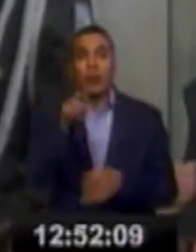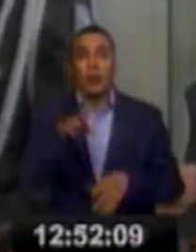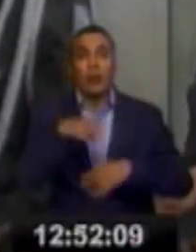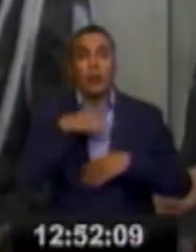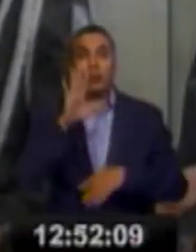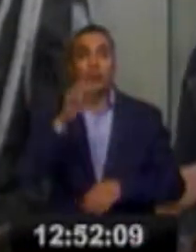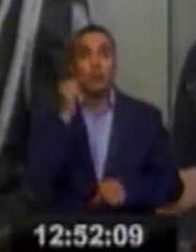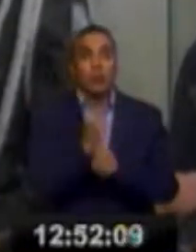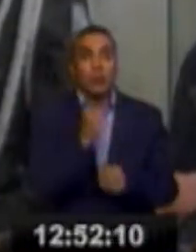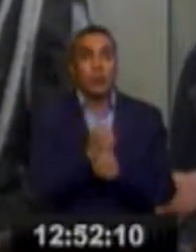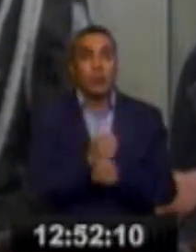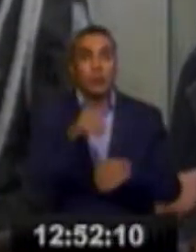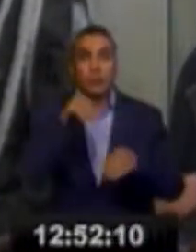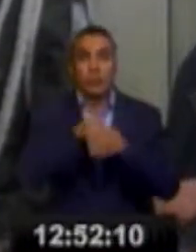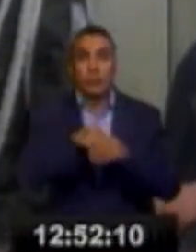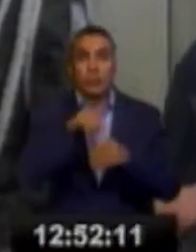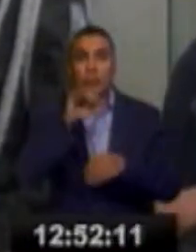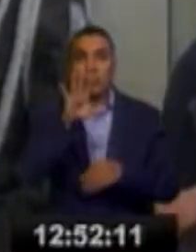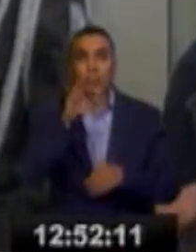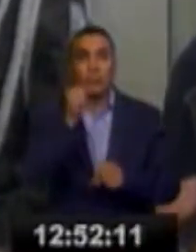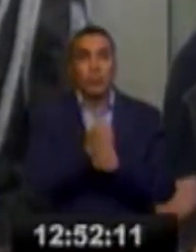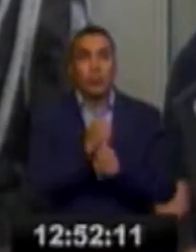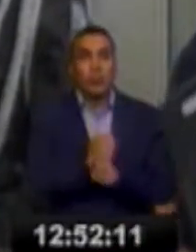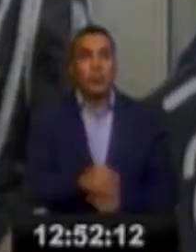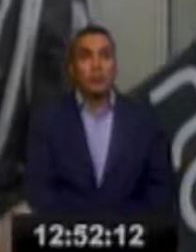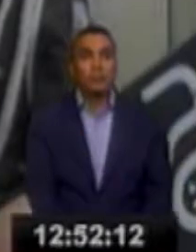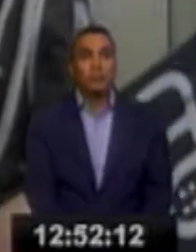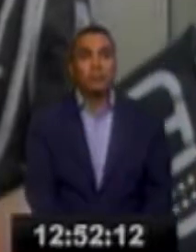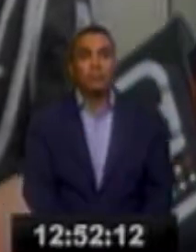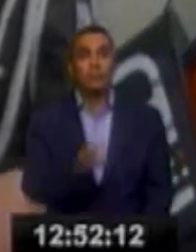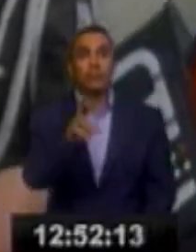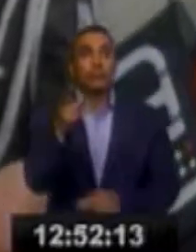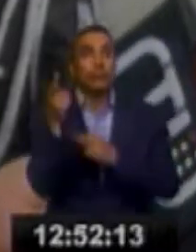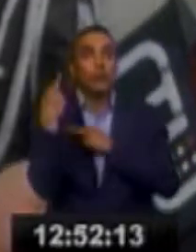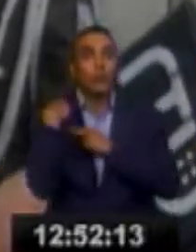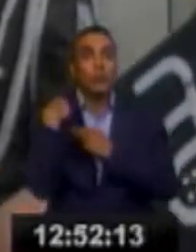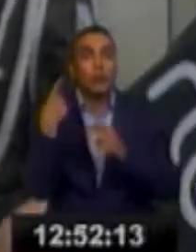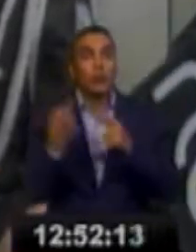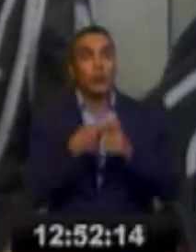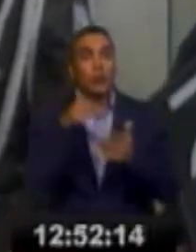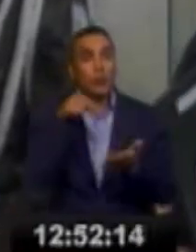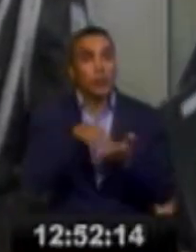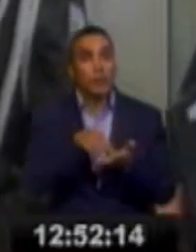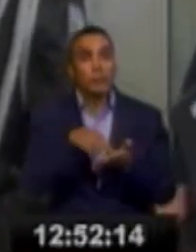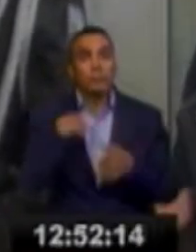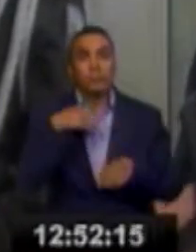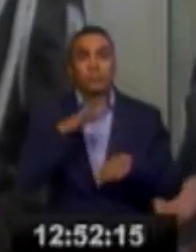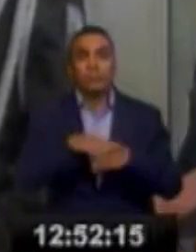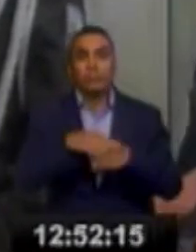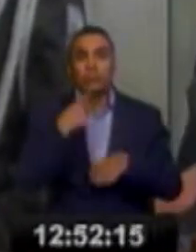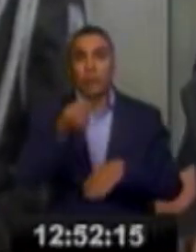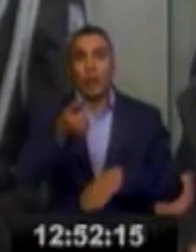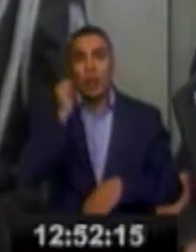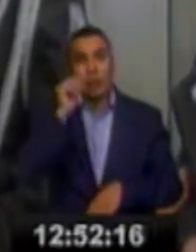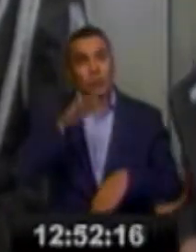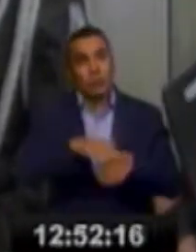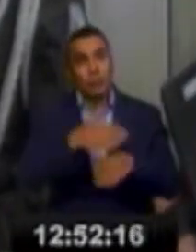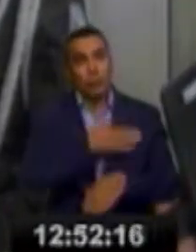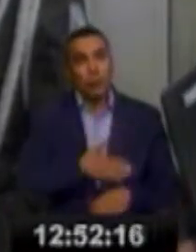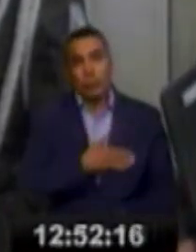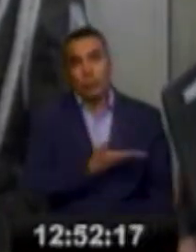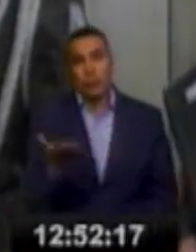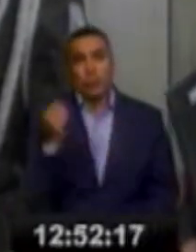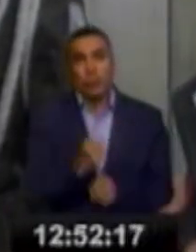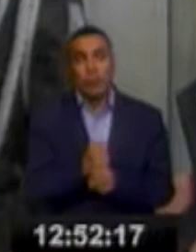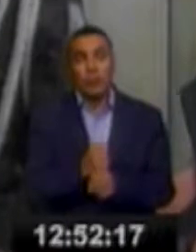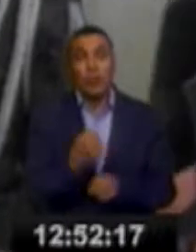responsabilidad dentro del marco de su trabajo, de ser responsables, y en ese sentido es el llamado que hemos hecho el día de ayer, y de que cualquier resolución que